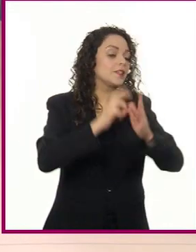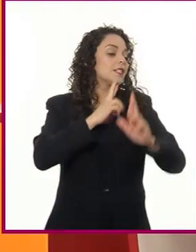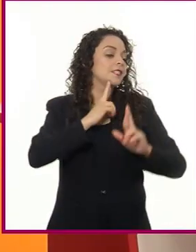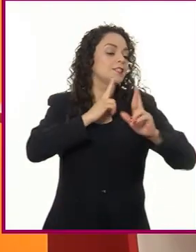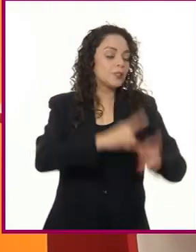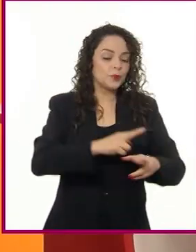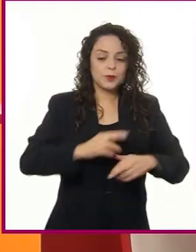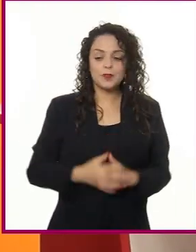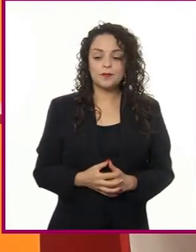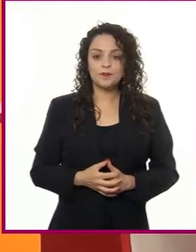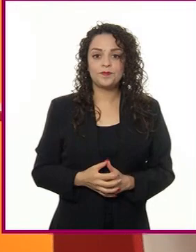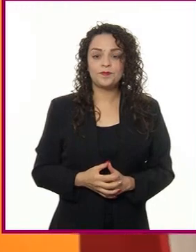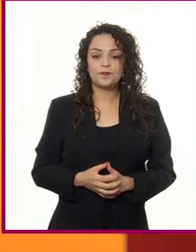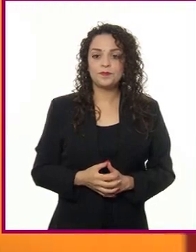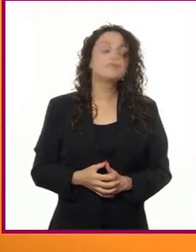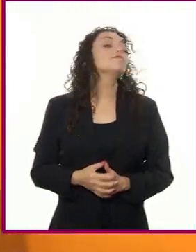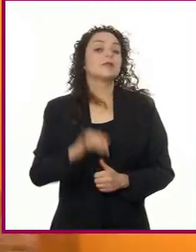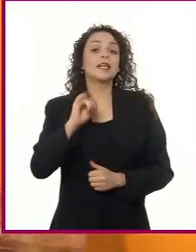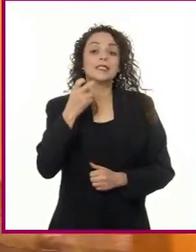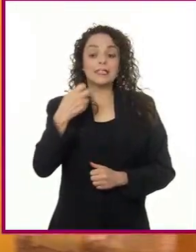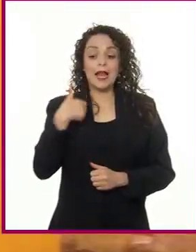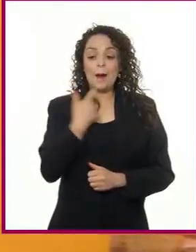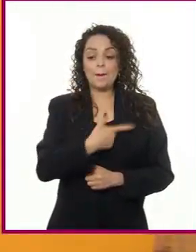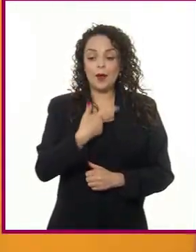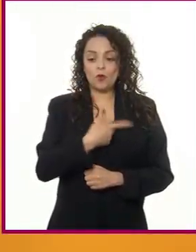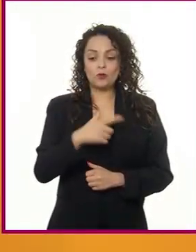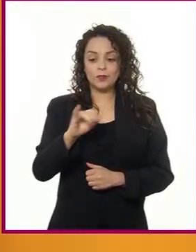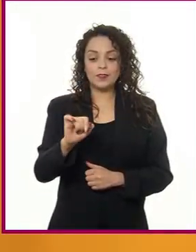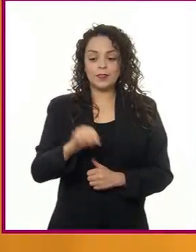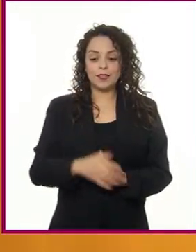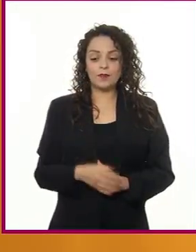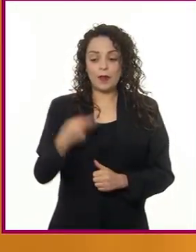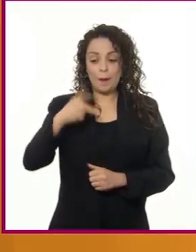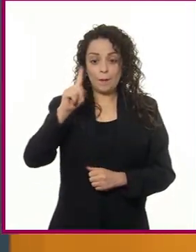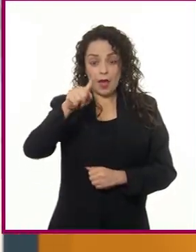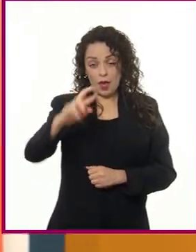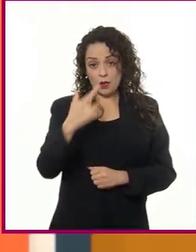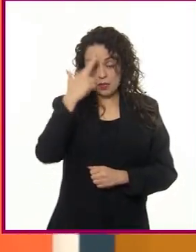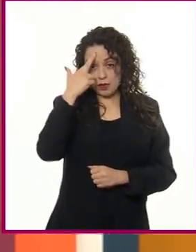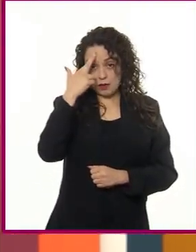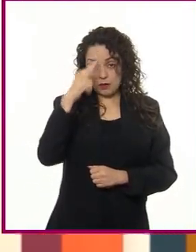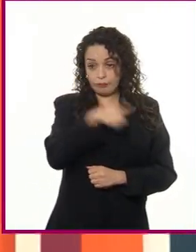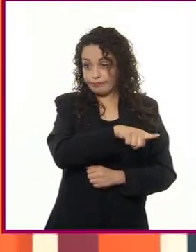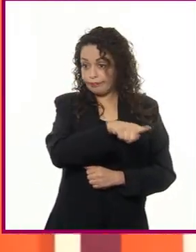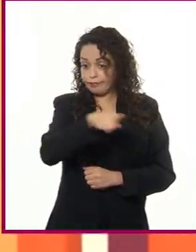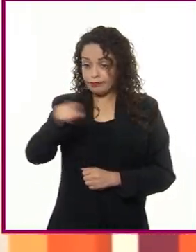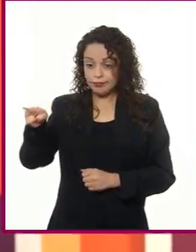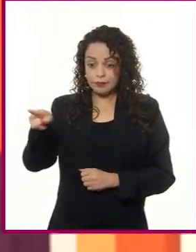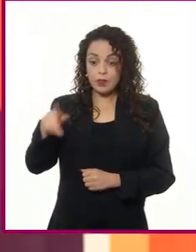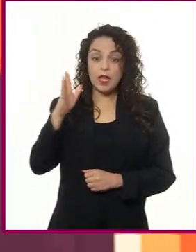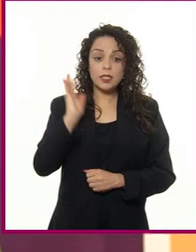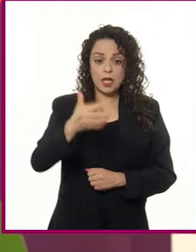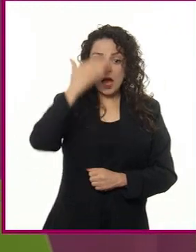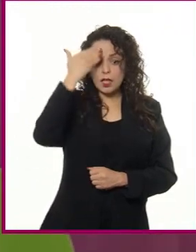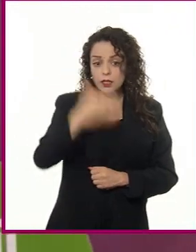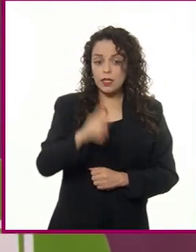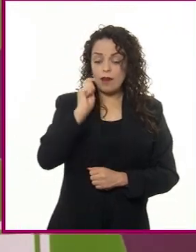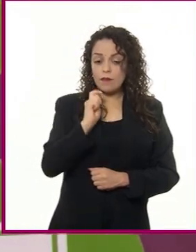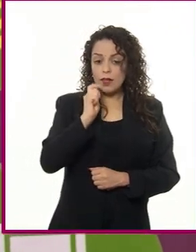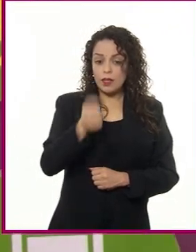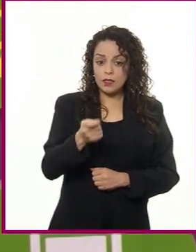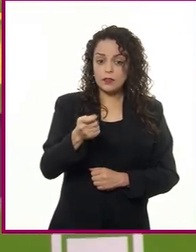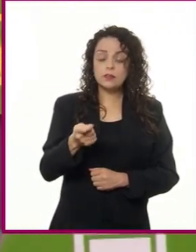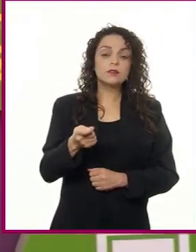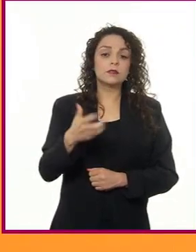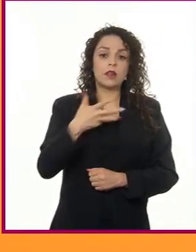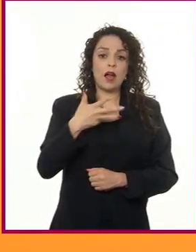responde. Oye, así me gusta más. Pero recuerda que ellas y ellos ya conocen los elementos de una